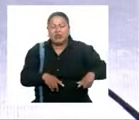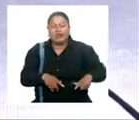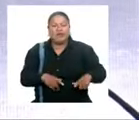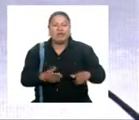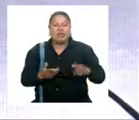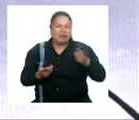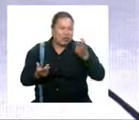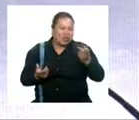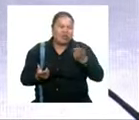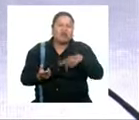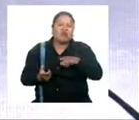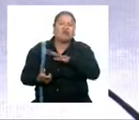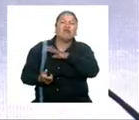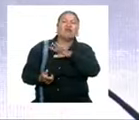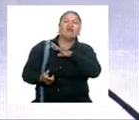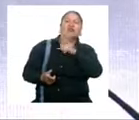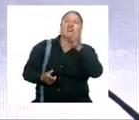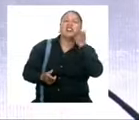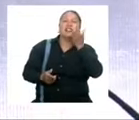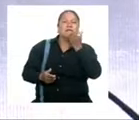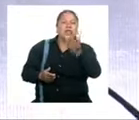las cosas y